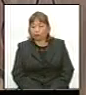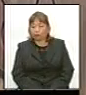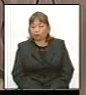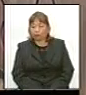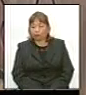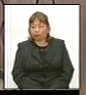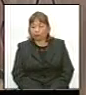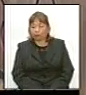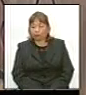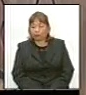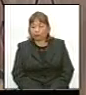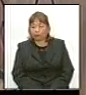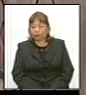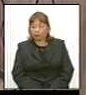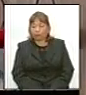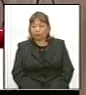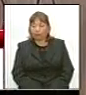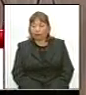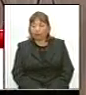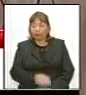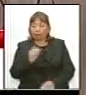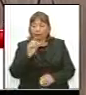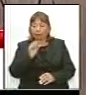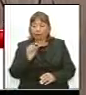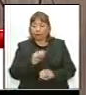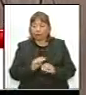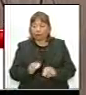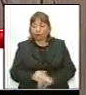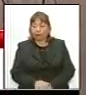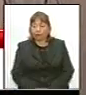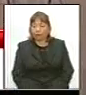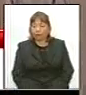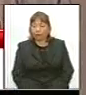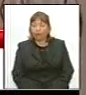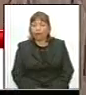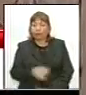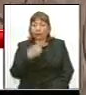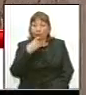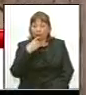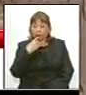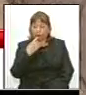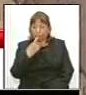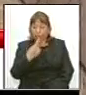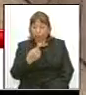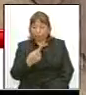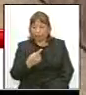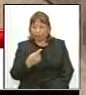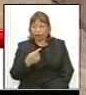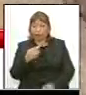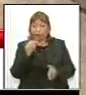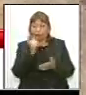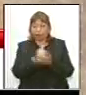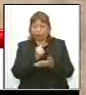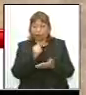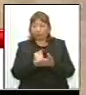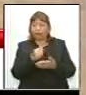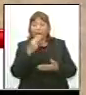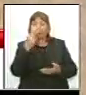Sí, presidente, yo ya termino. Claro, también está en la misma sentencia,